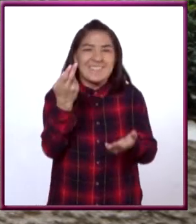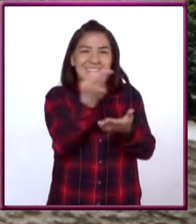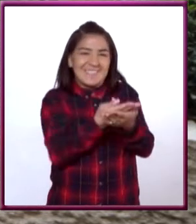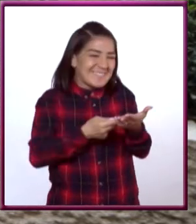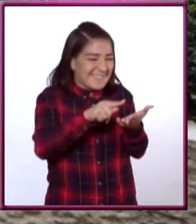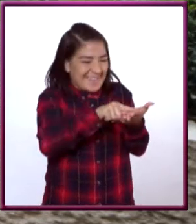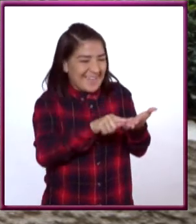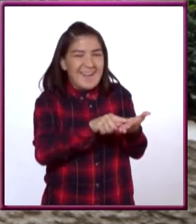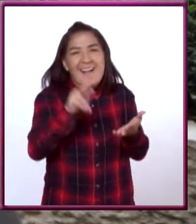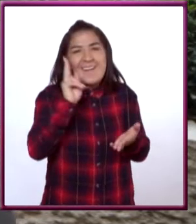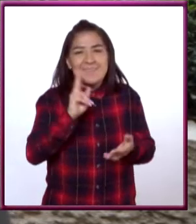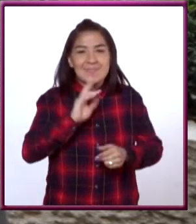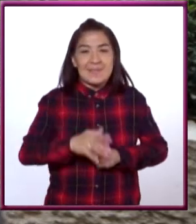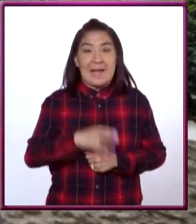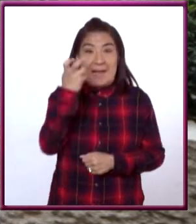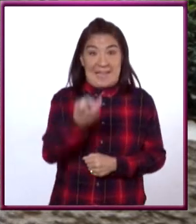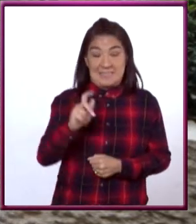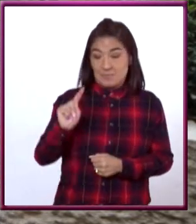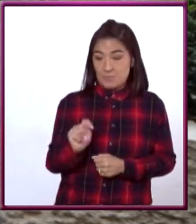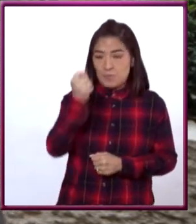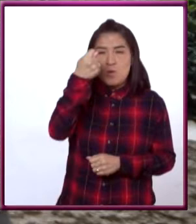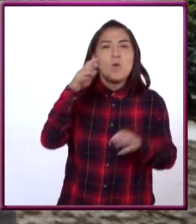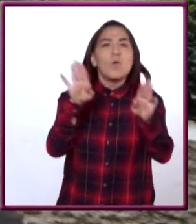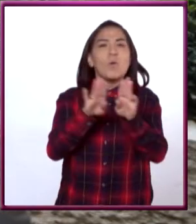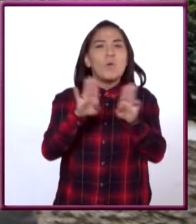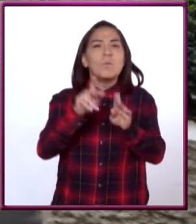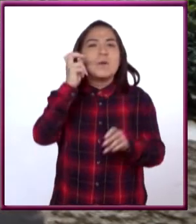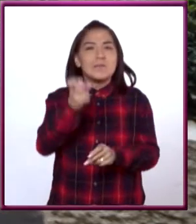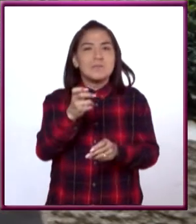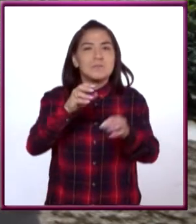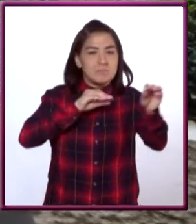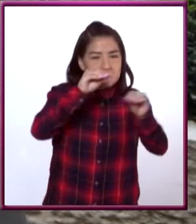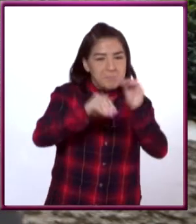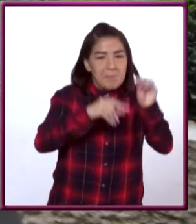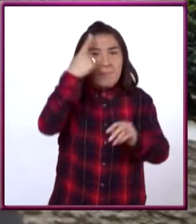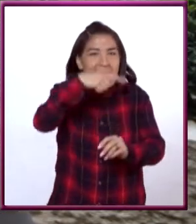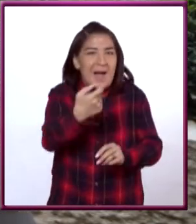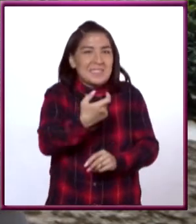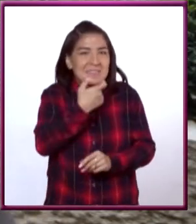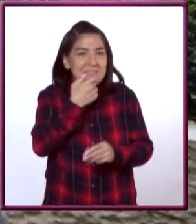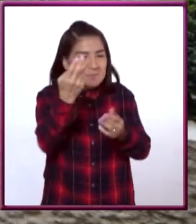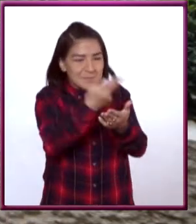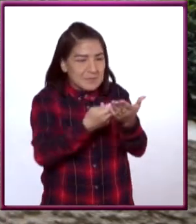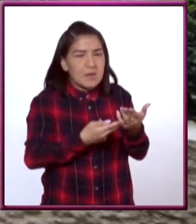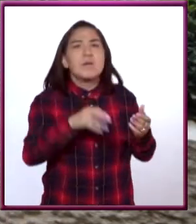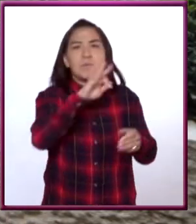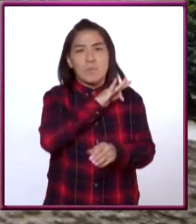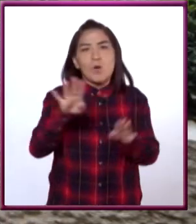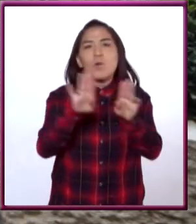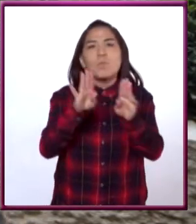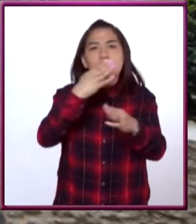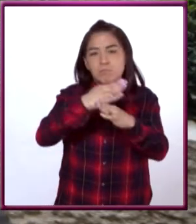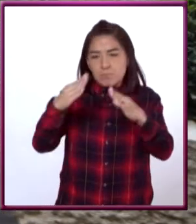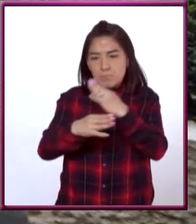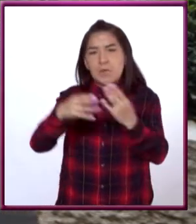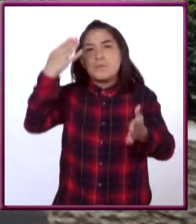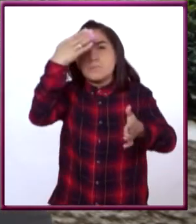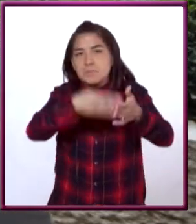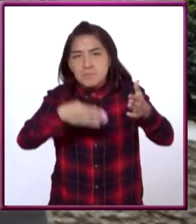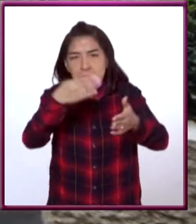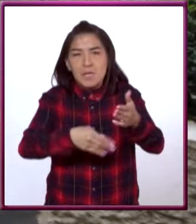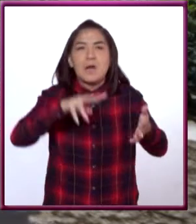no tienen límites. Pues con esta tecnología no solo se pueden hacer moldes de galletas, se usan para hacer piezas o modelos de